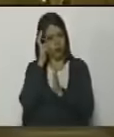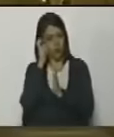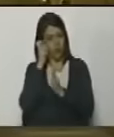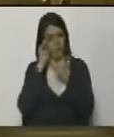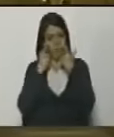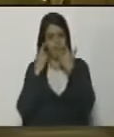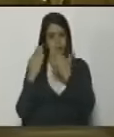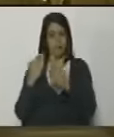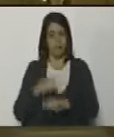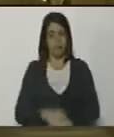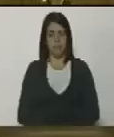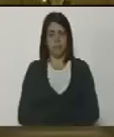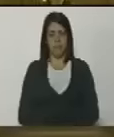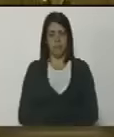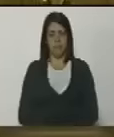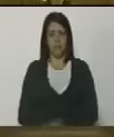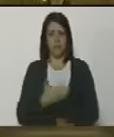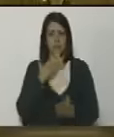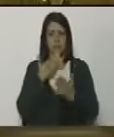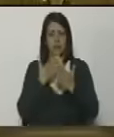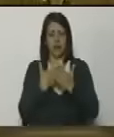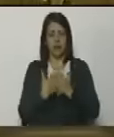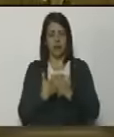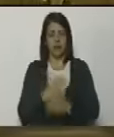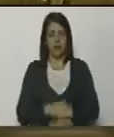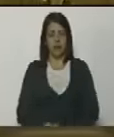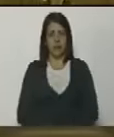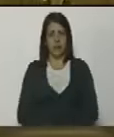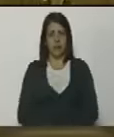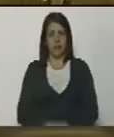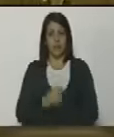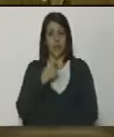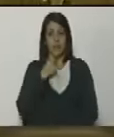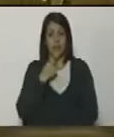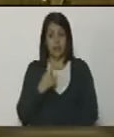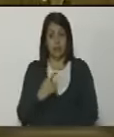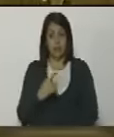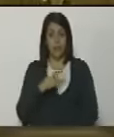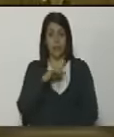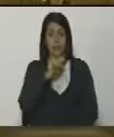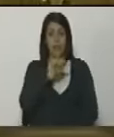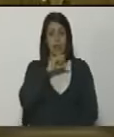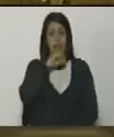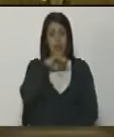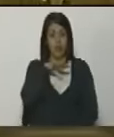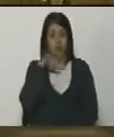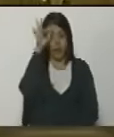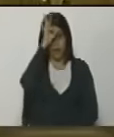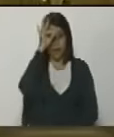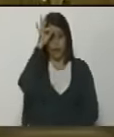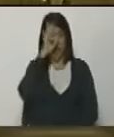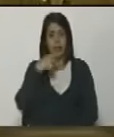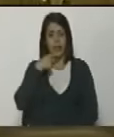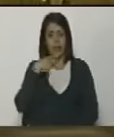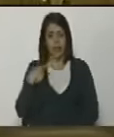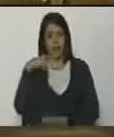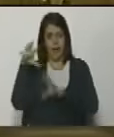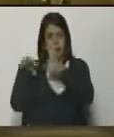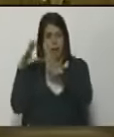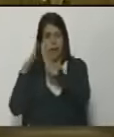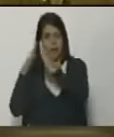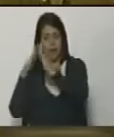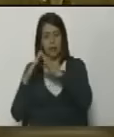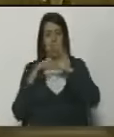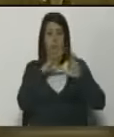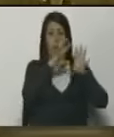Gracias, presidente. Continúe. Gracias, presidente. Bueno, como lo mencionaba, Aristóteles jerarquiza entre los animales domésticos y los salvajes.